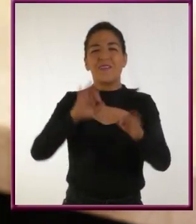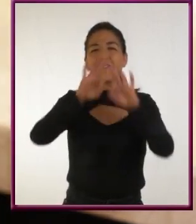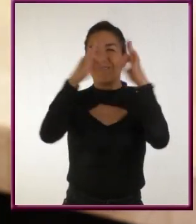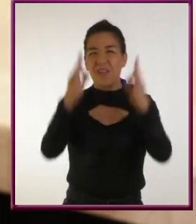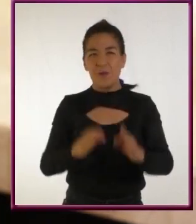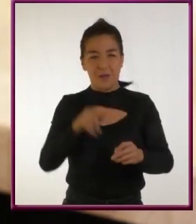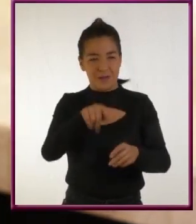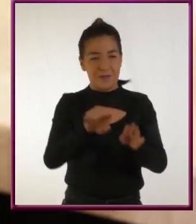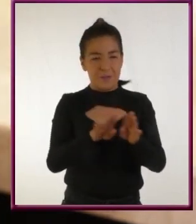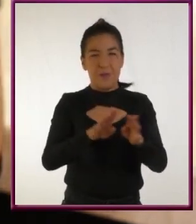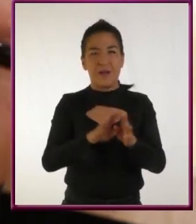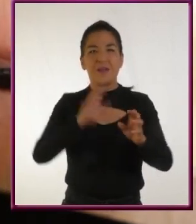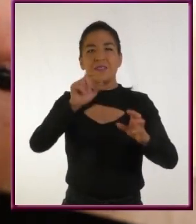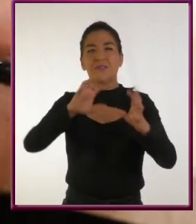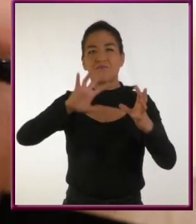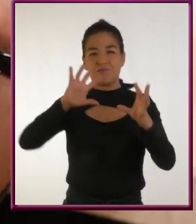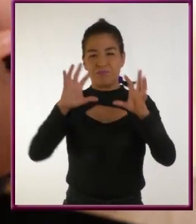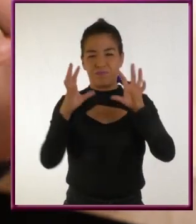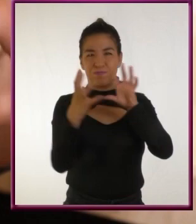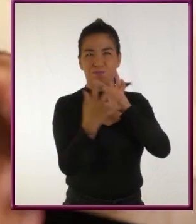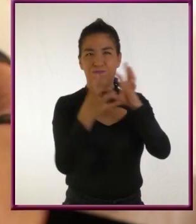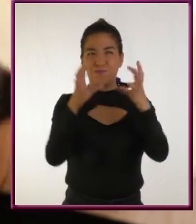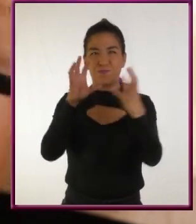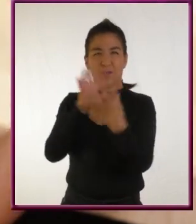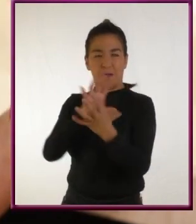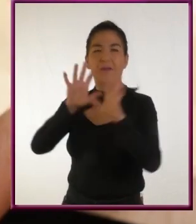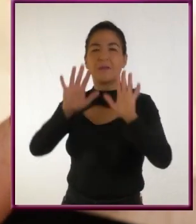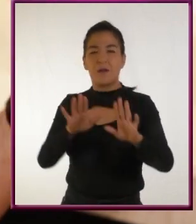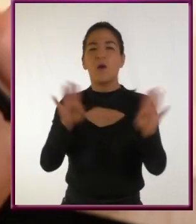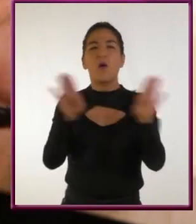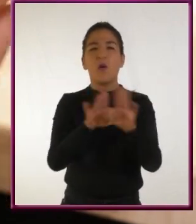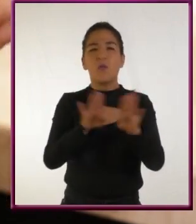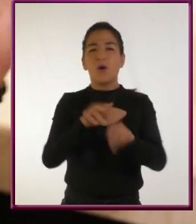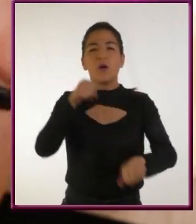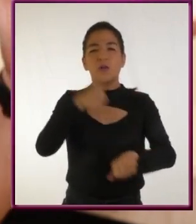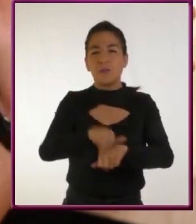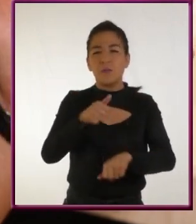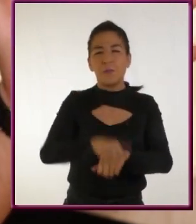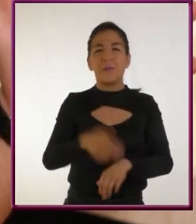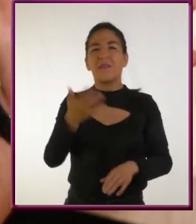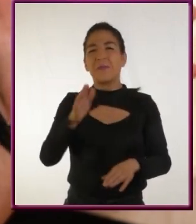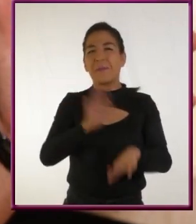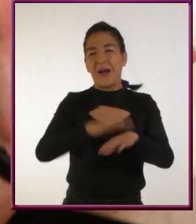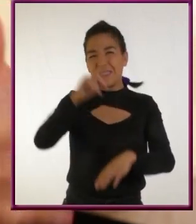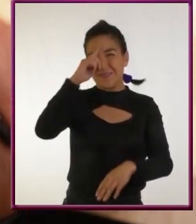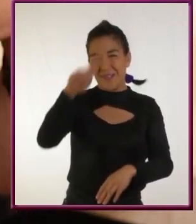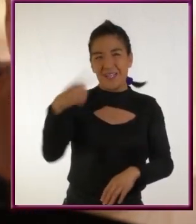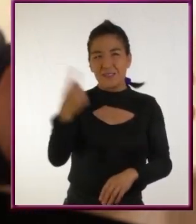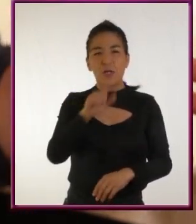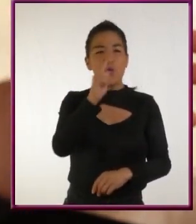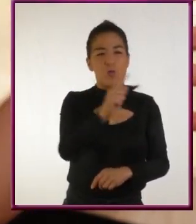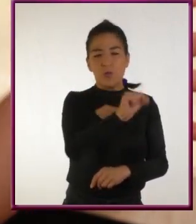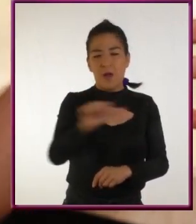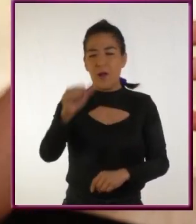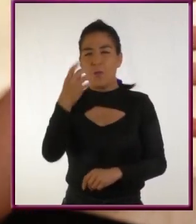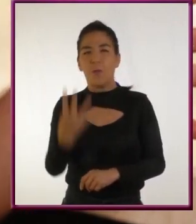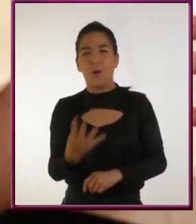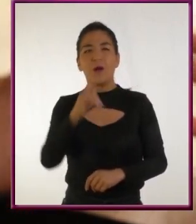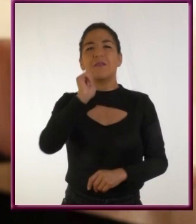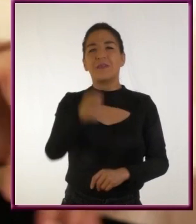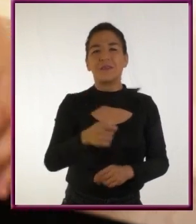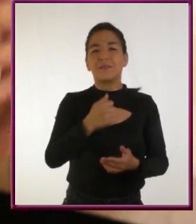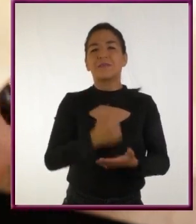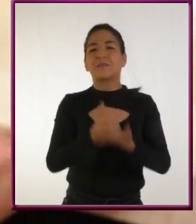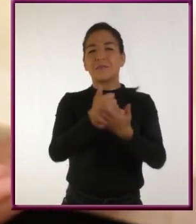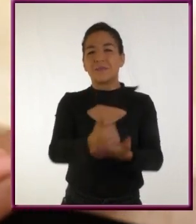y rotación con respecto a ejes en este tipo de ejemplos. Ahora, si tenemos secuenciaciones un poco más sencillas como del 1 al 4